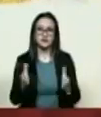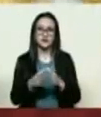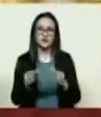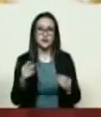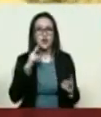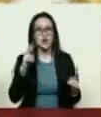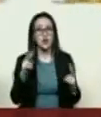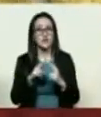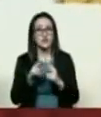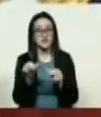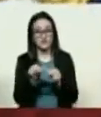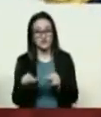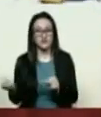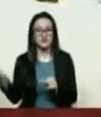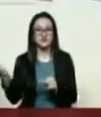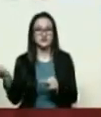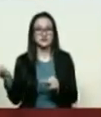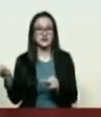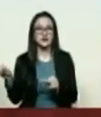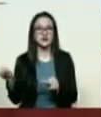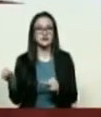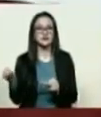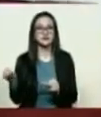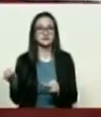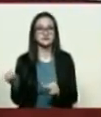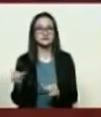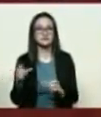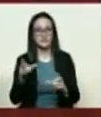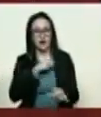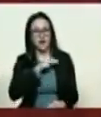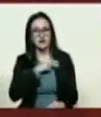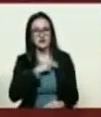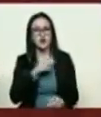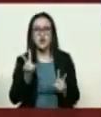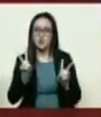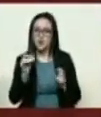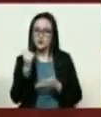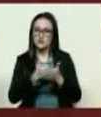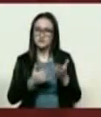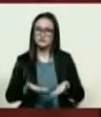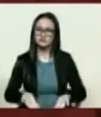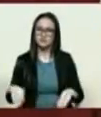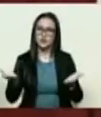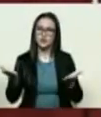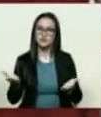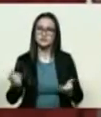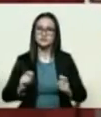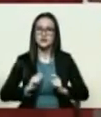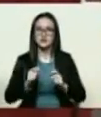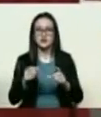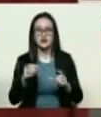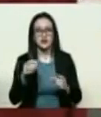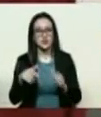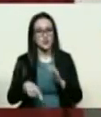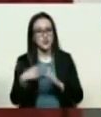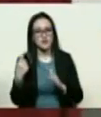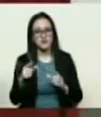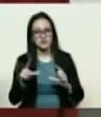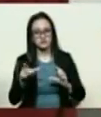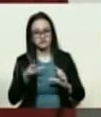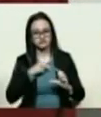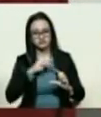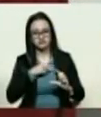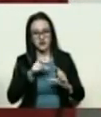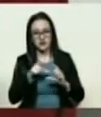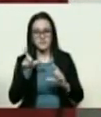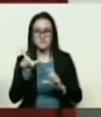vemos este fin de semana. Fin de semana, carnetización, nuevos inscritos. Se le entregará el carnet de nuestro partido a todos aquellos